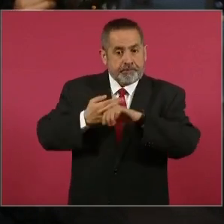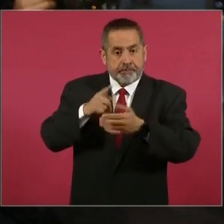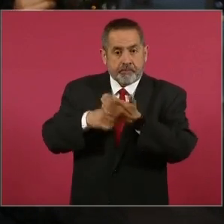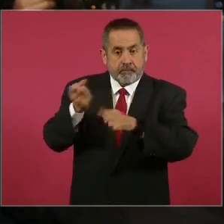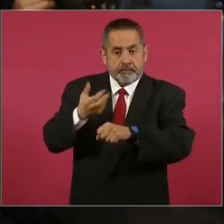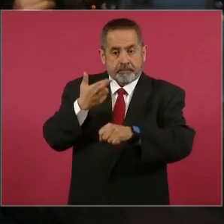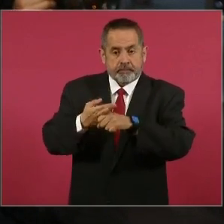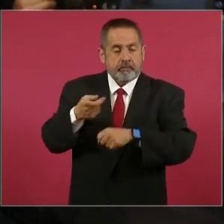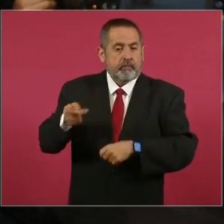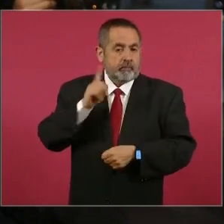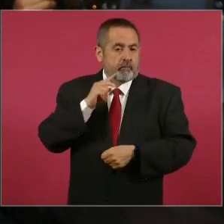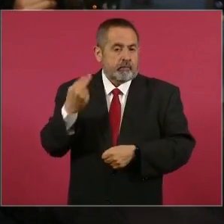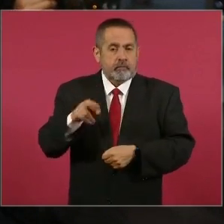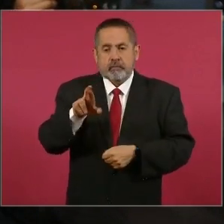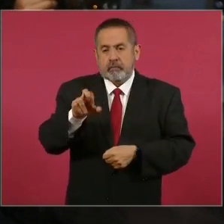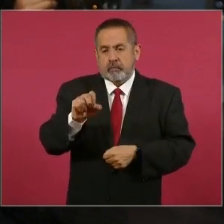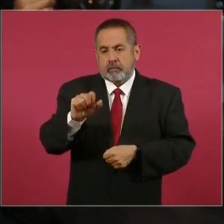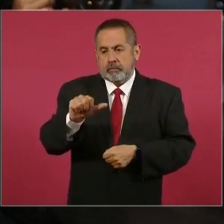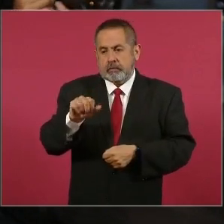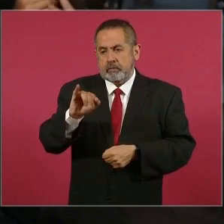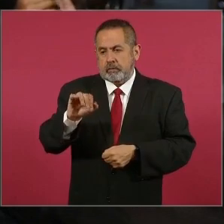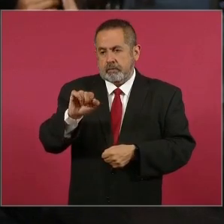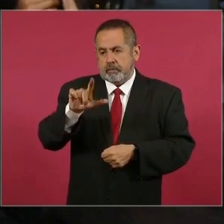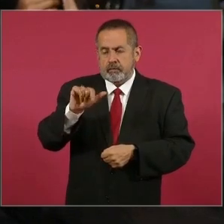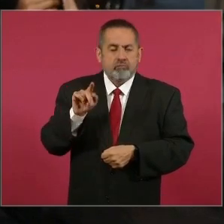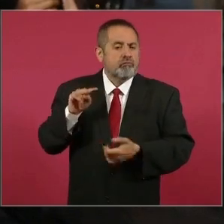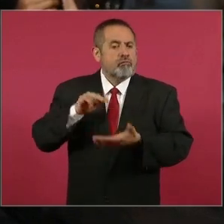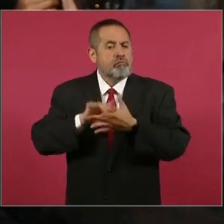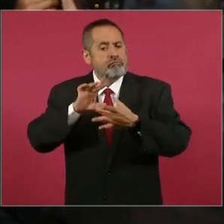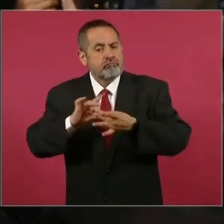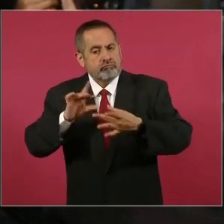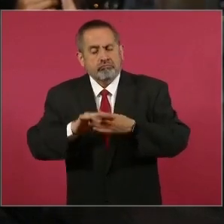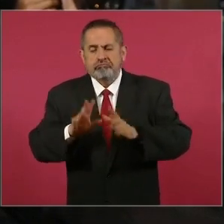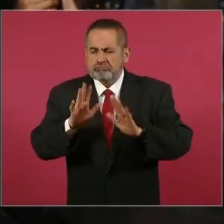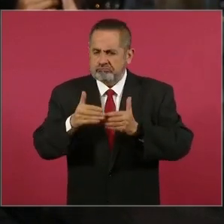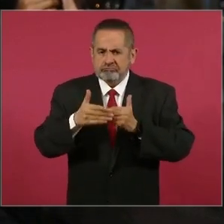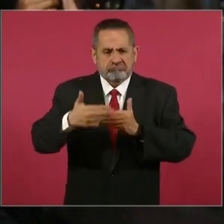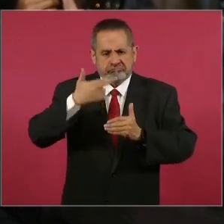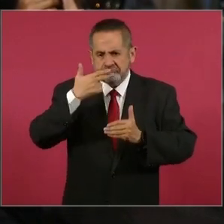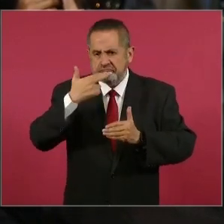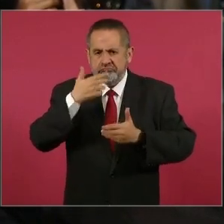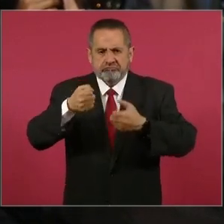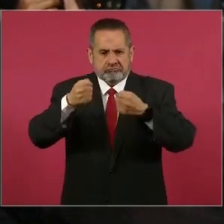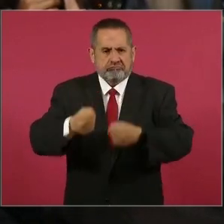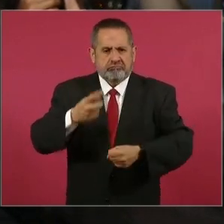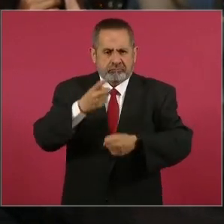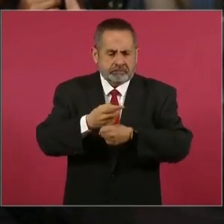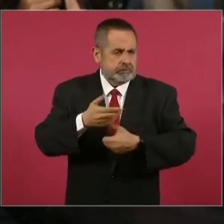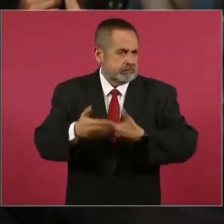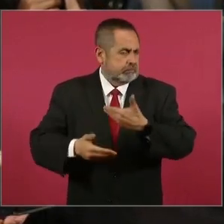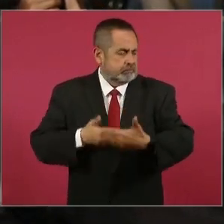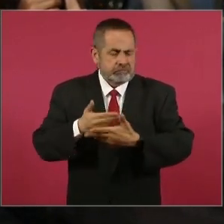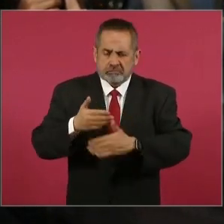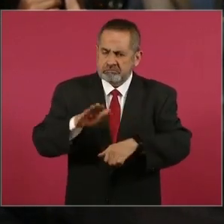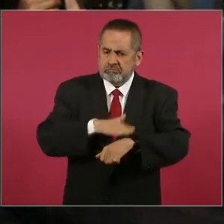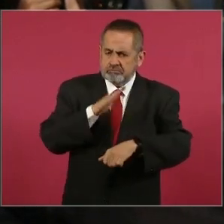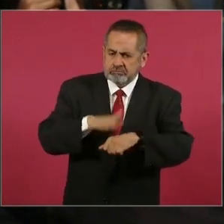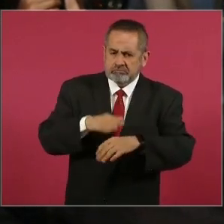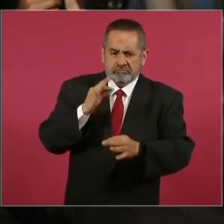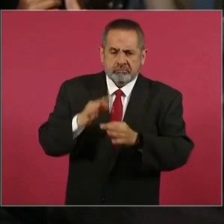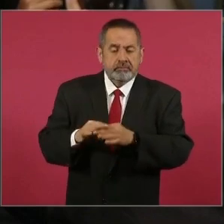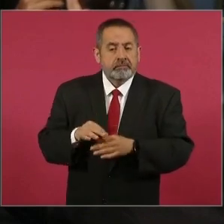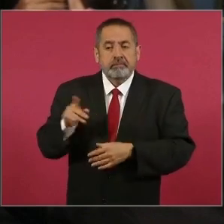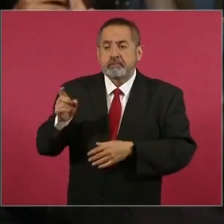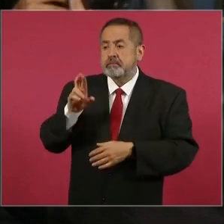Secretaría de Seguridad Ciudadana rosela Rodríguez los avances en materia de seguridad que desde la llegada del